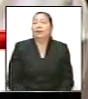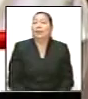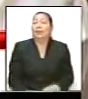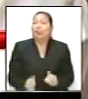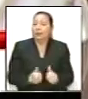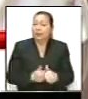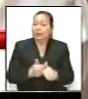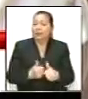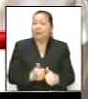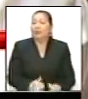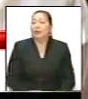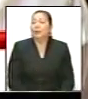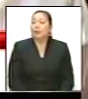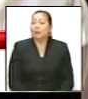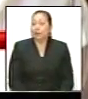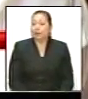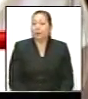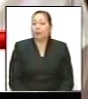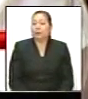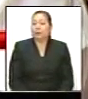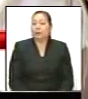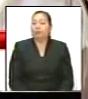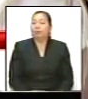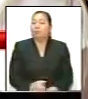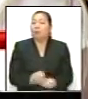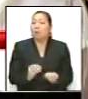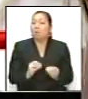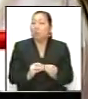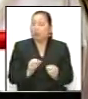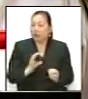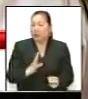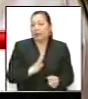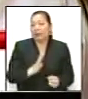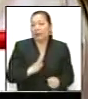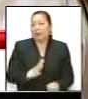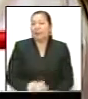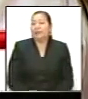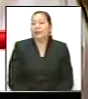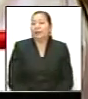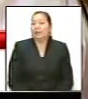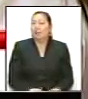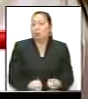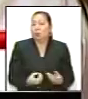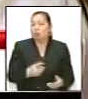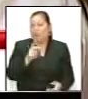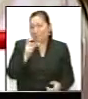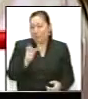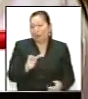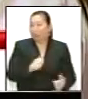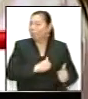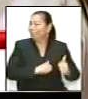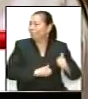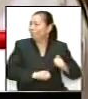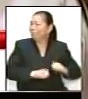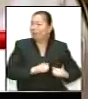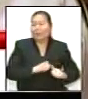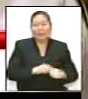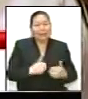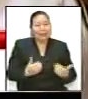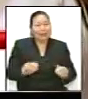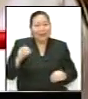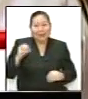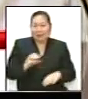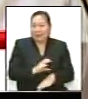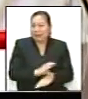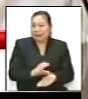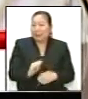el seguimiento. Tenemos que tomar con mayor seriedad esto, presidente. Hay muchos peruanos que han sufrido con esto, el fenómeno del